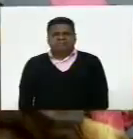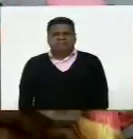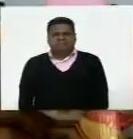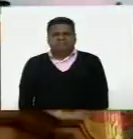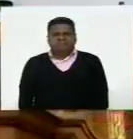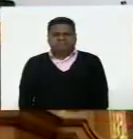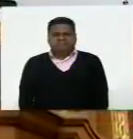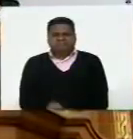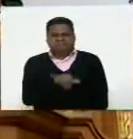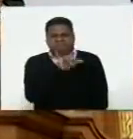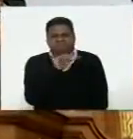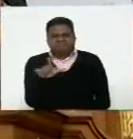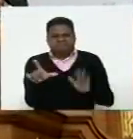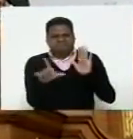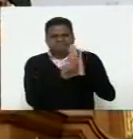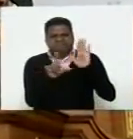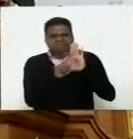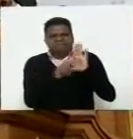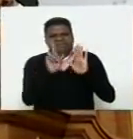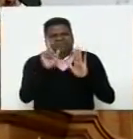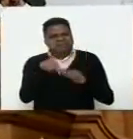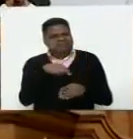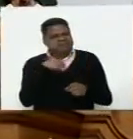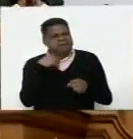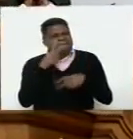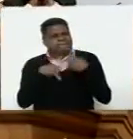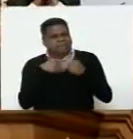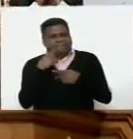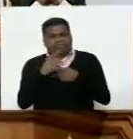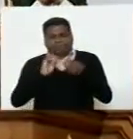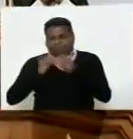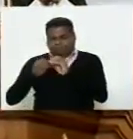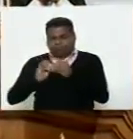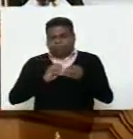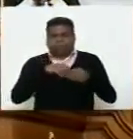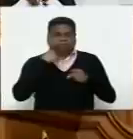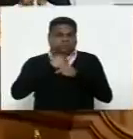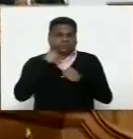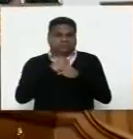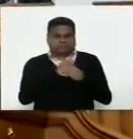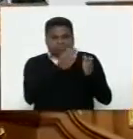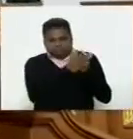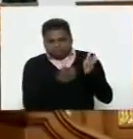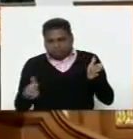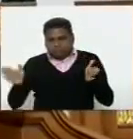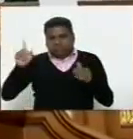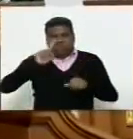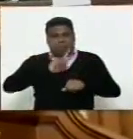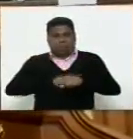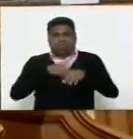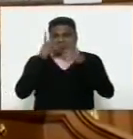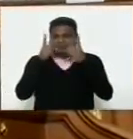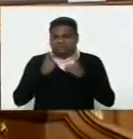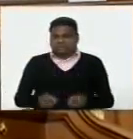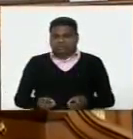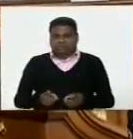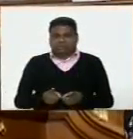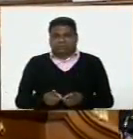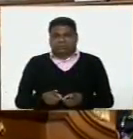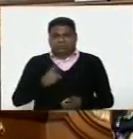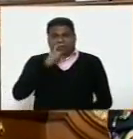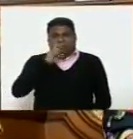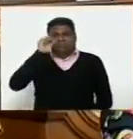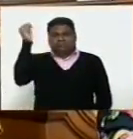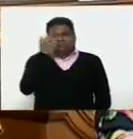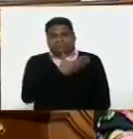Y esta ley, además, producto del trabajo a partir de otra decisión del presidente Nicolás